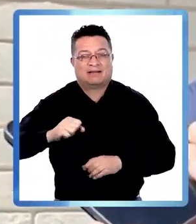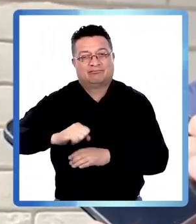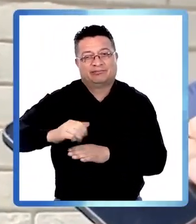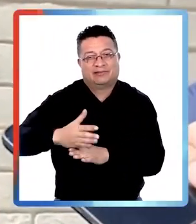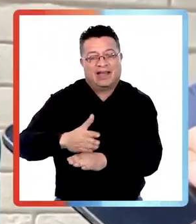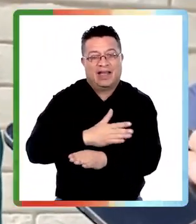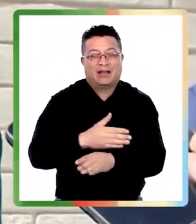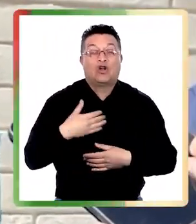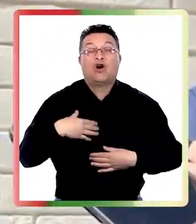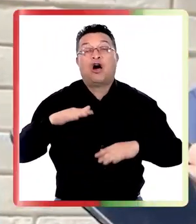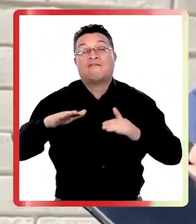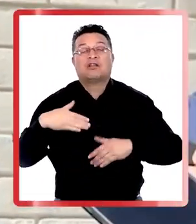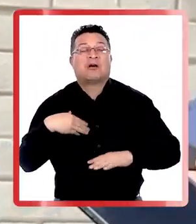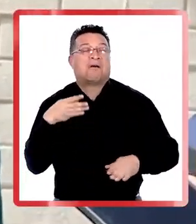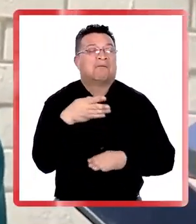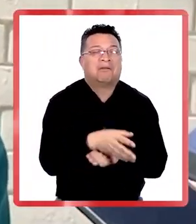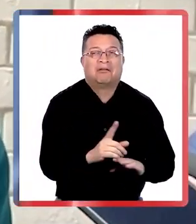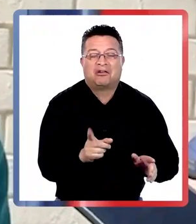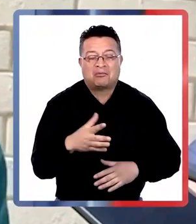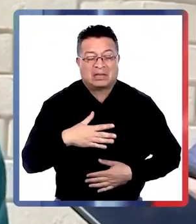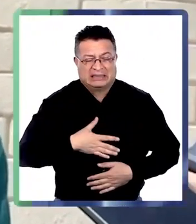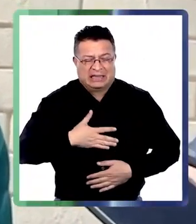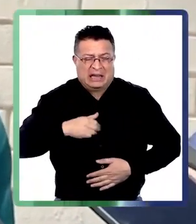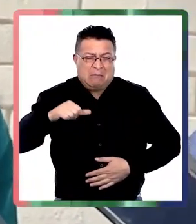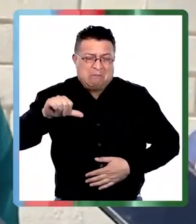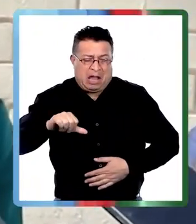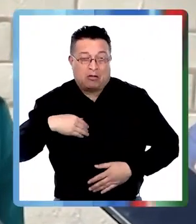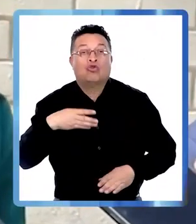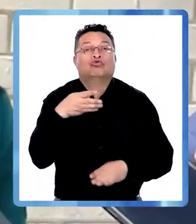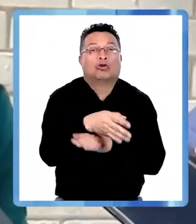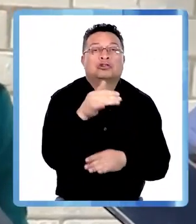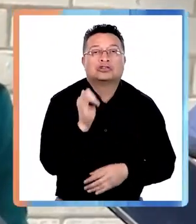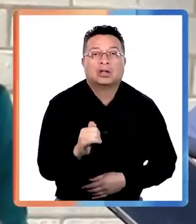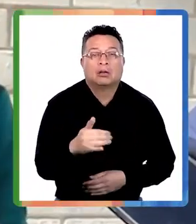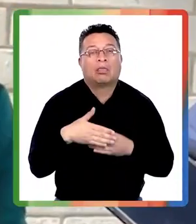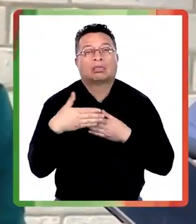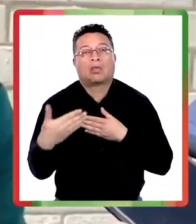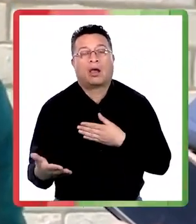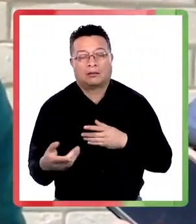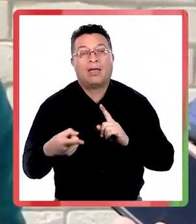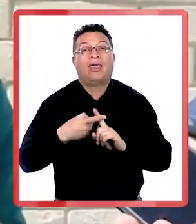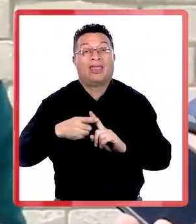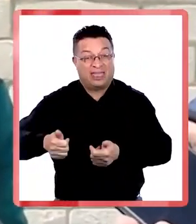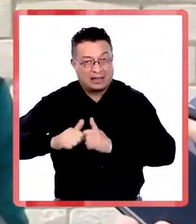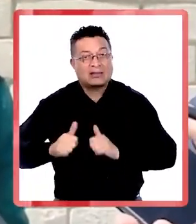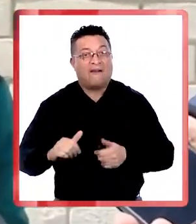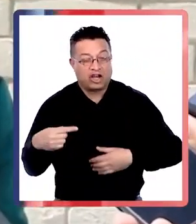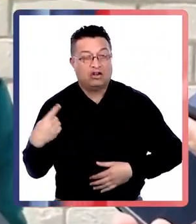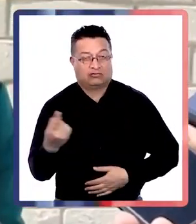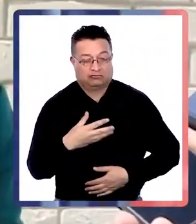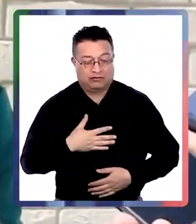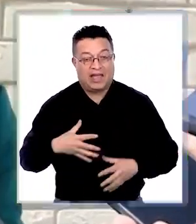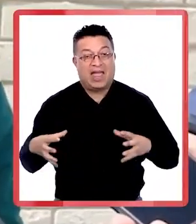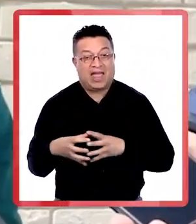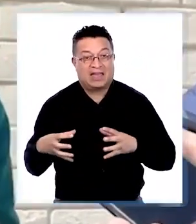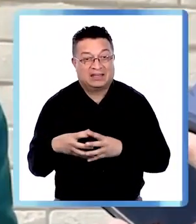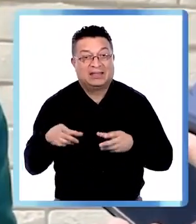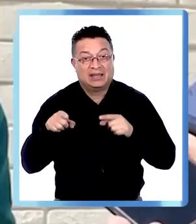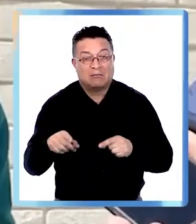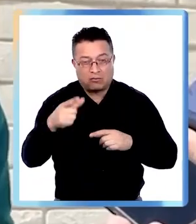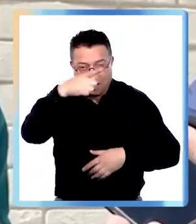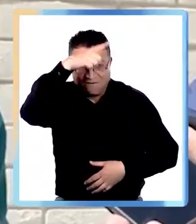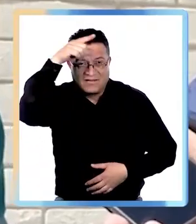ya decimos ya me siento muy mal y consulto. Pero el desafío nuestro, de nuestro equipo de atención primaria, de las